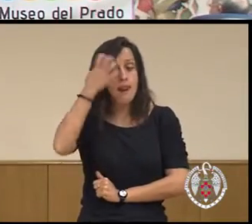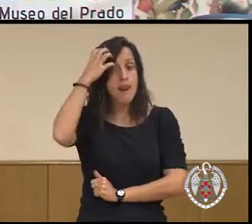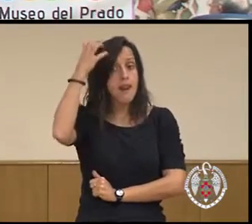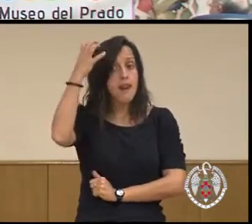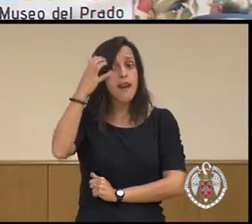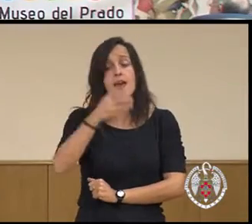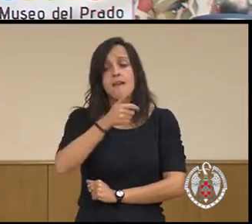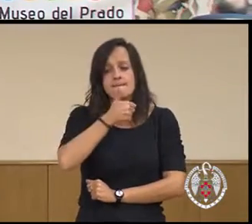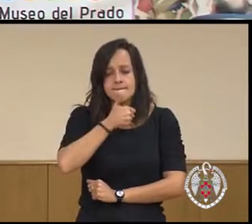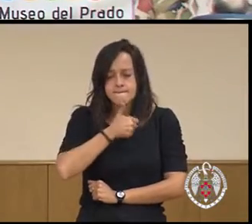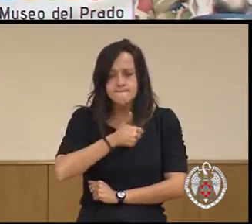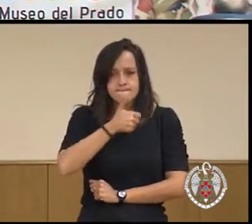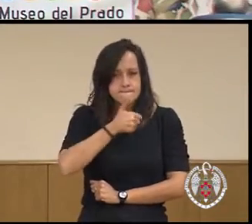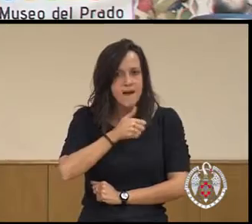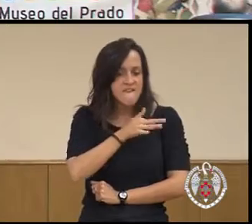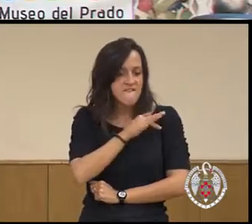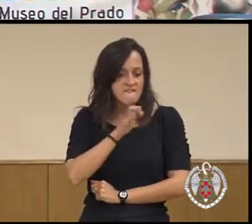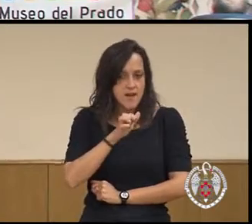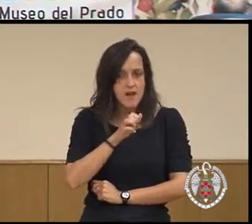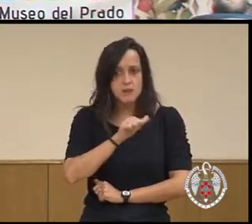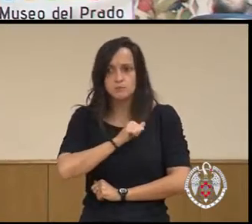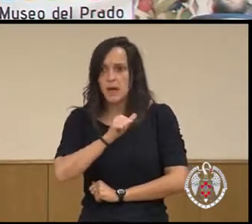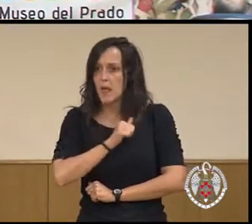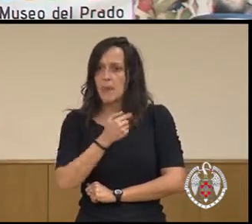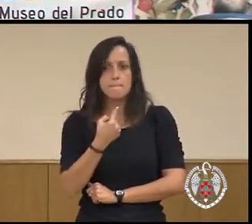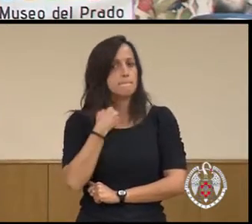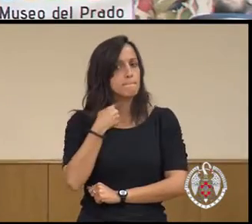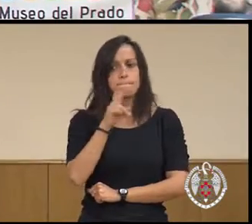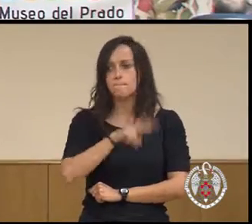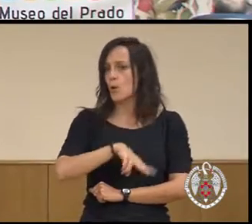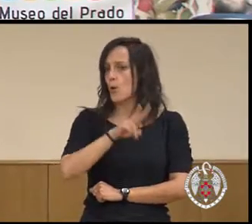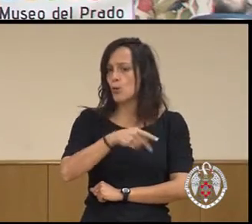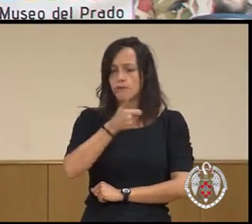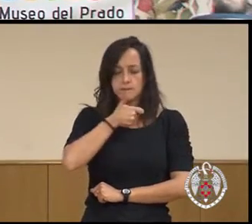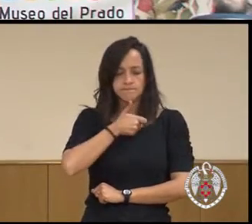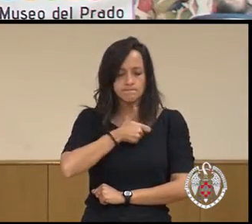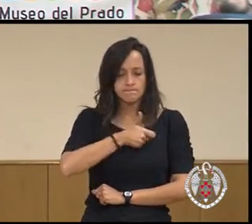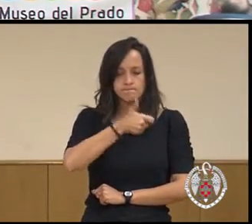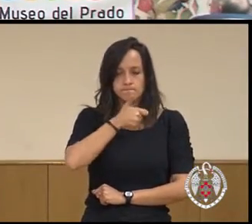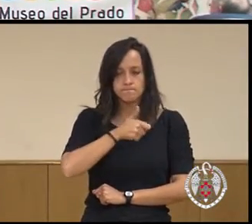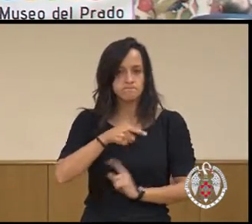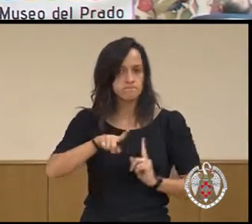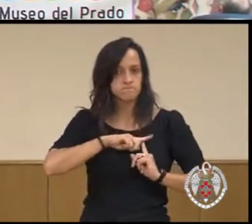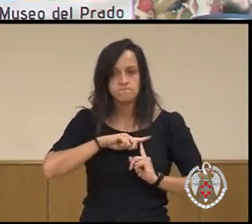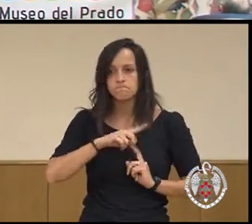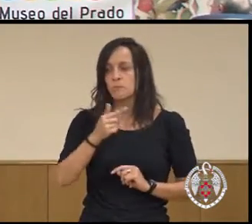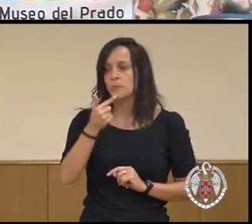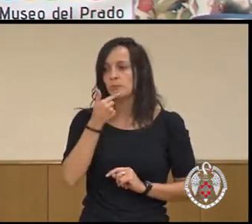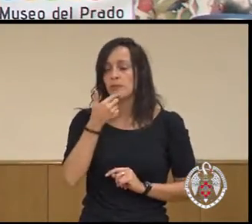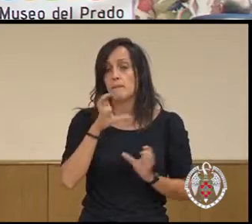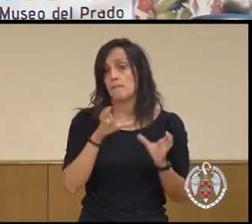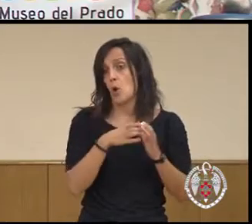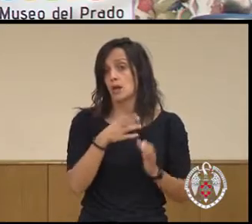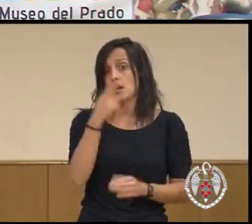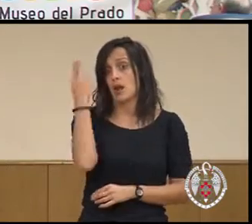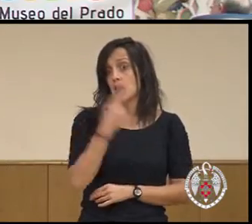ni su fe. Se ve esto en la documentación. La fe era lo que sostenía la monarquía católica y ahí ha de